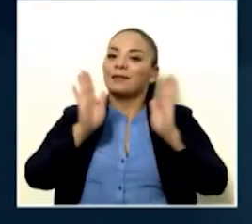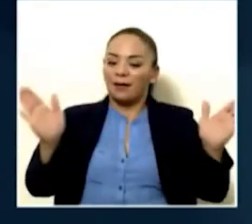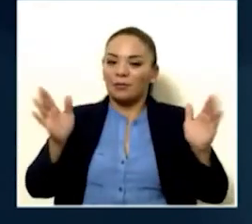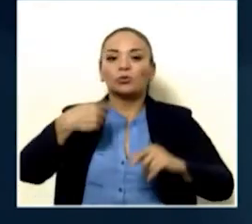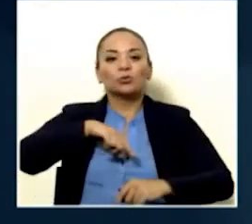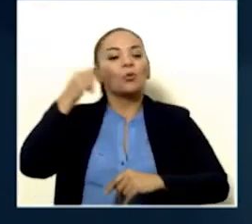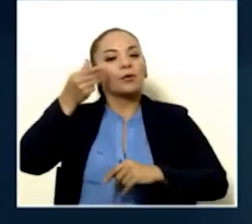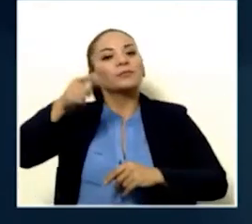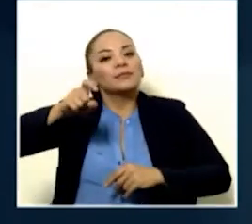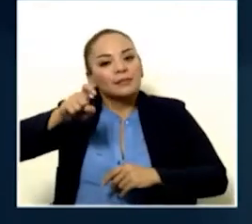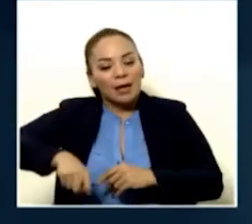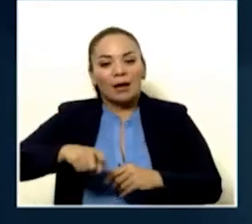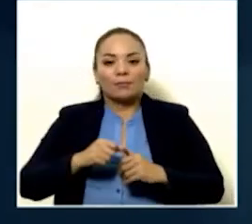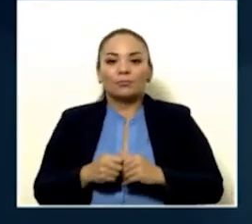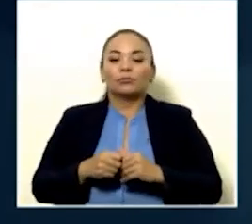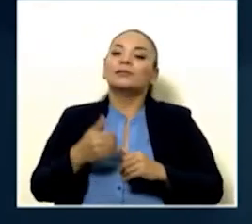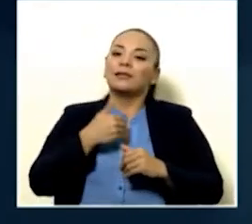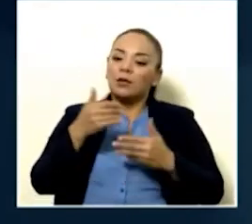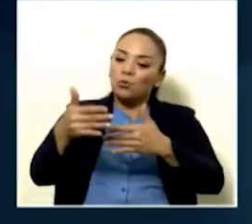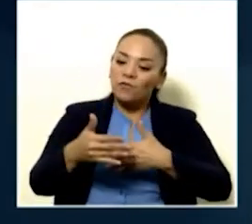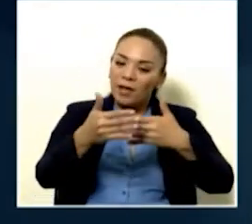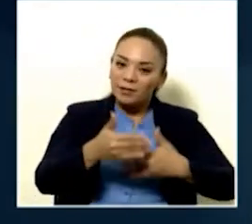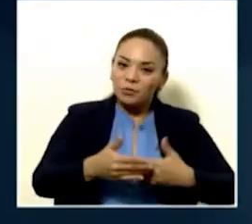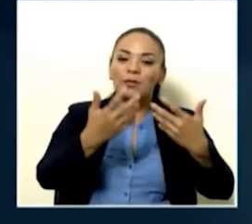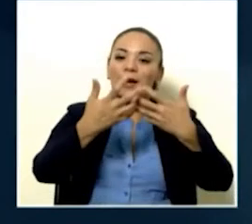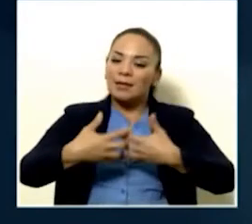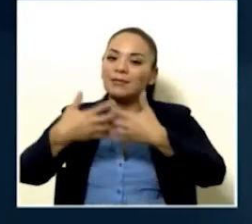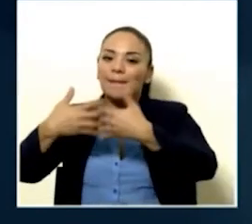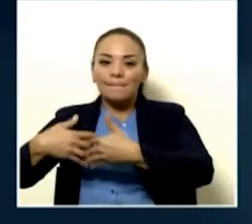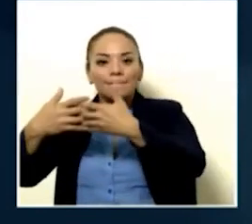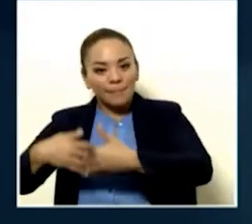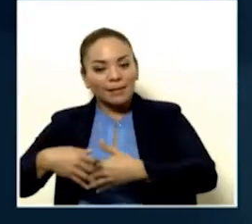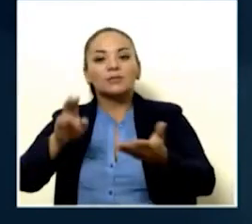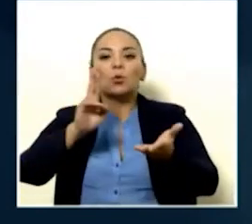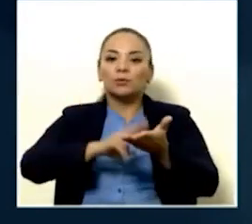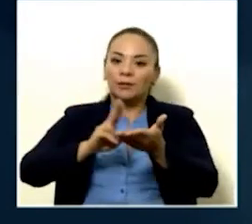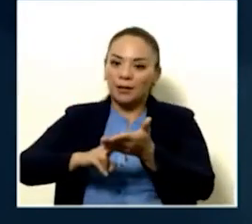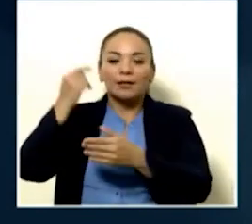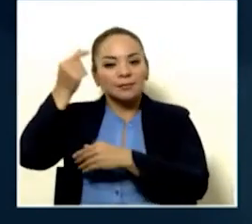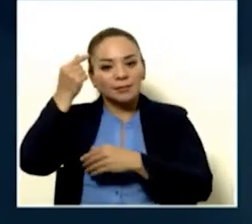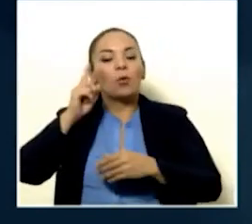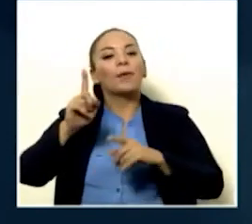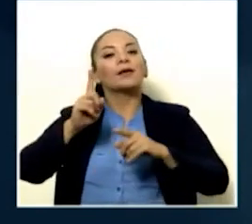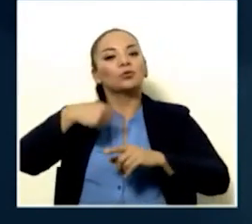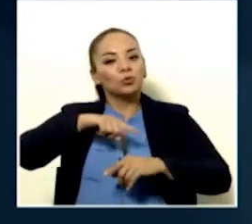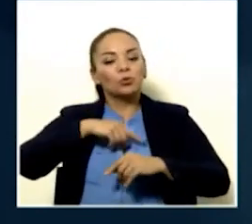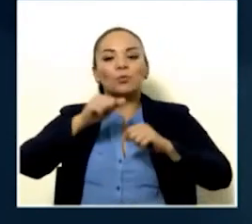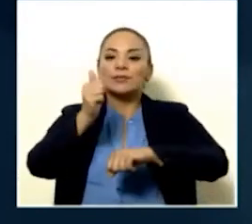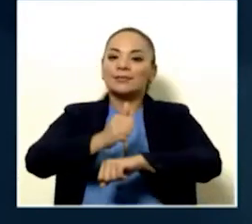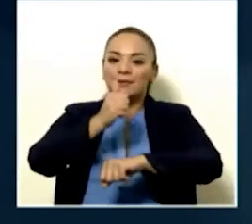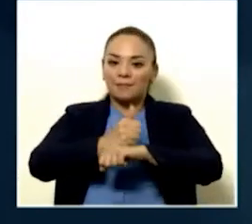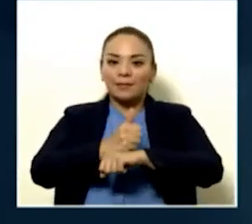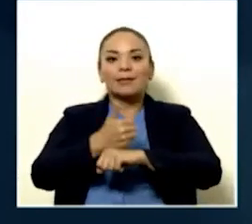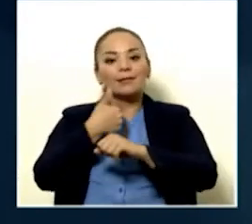necesitamos como Estado tener un registro de las empresas que están contratando con el Estado de manera que podamos establecer y